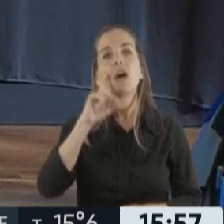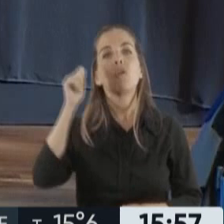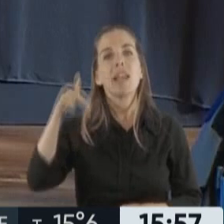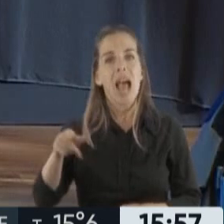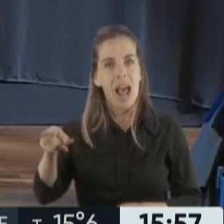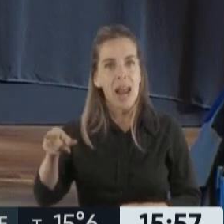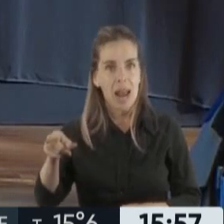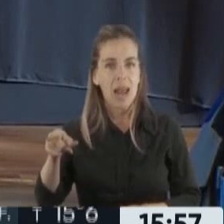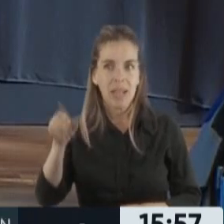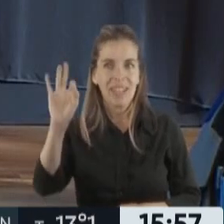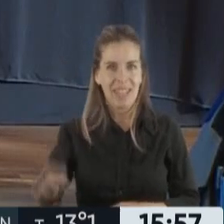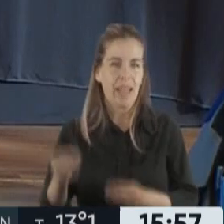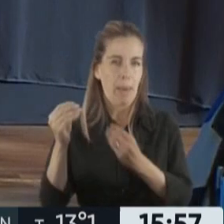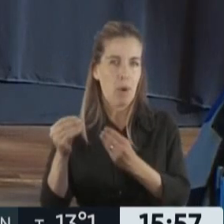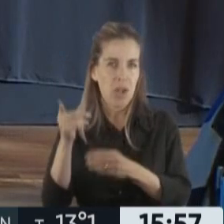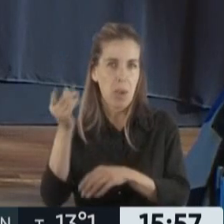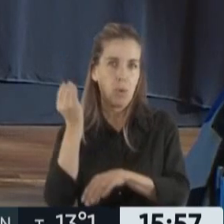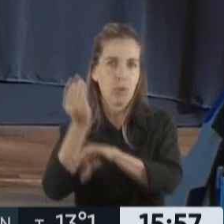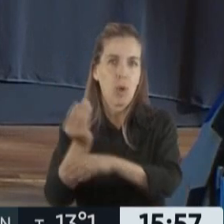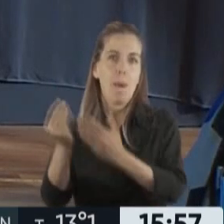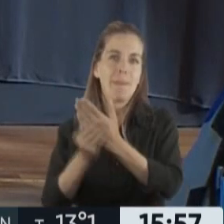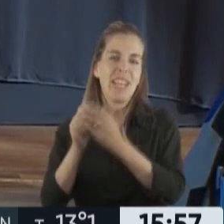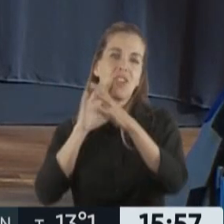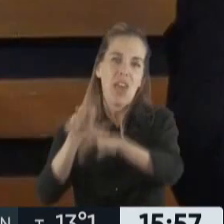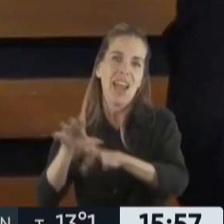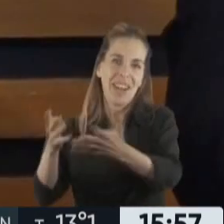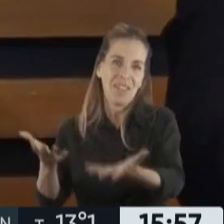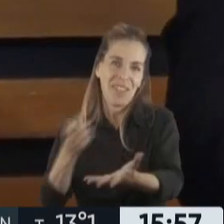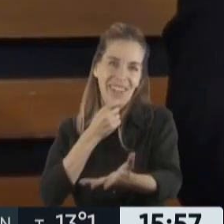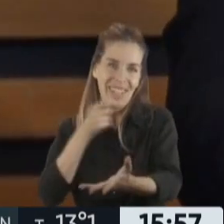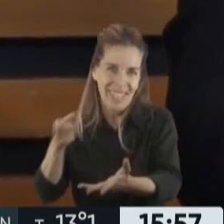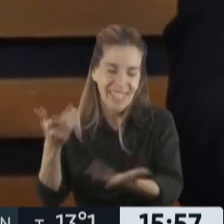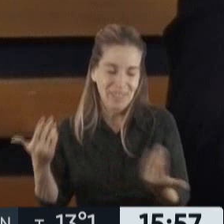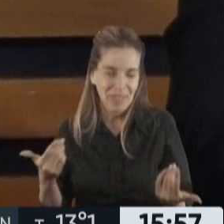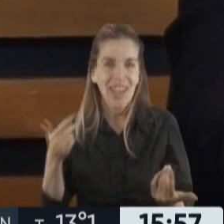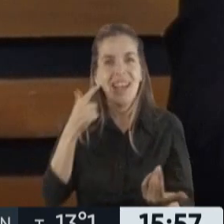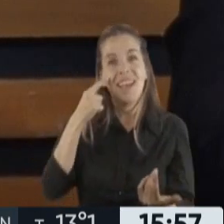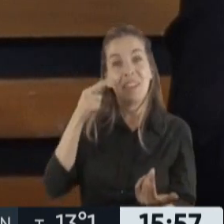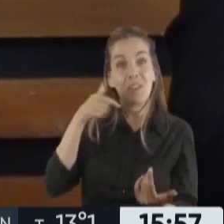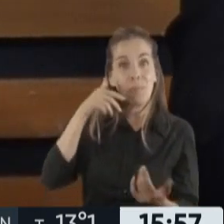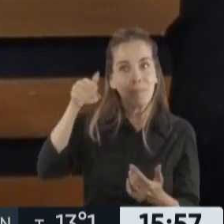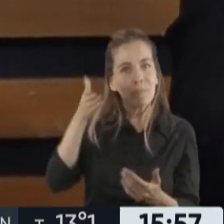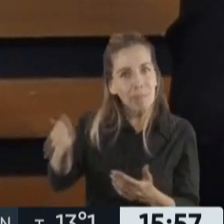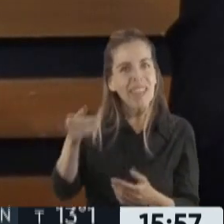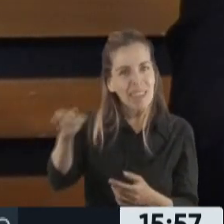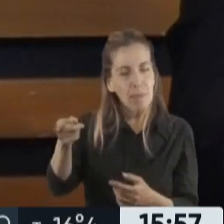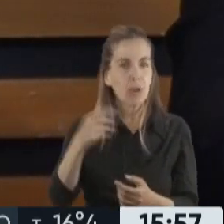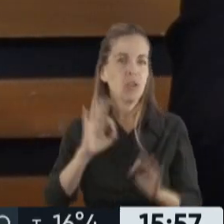espero que yo ya haya descubierto porque soy ministro de Agricultura, lo llamé porque sabía de lo mucho que conocía el